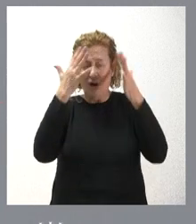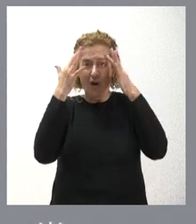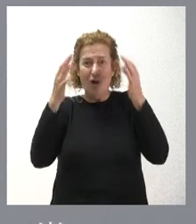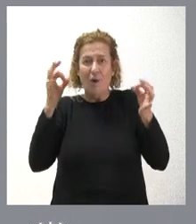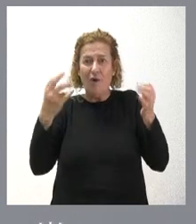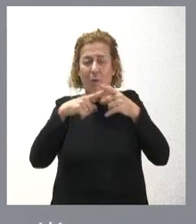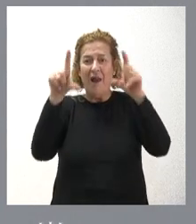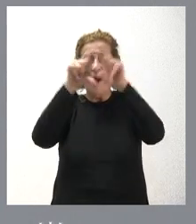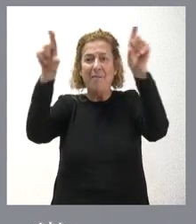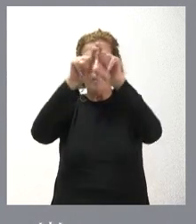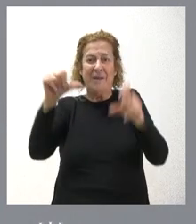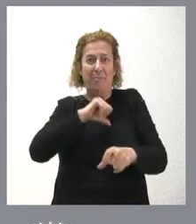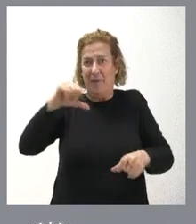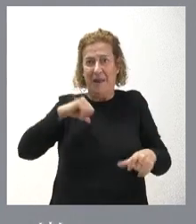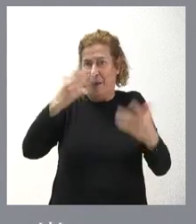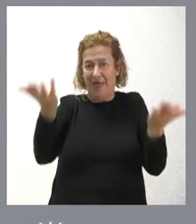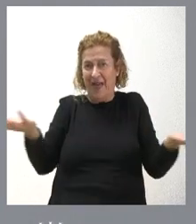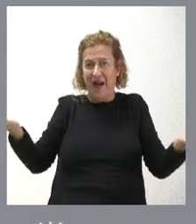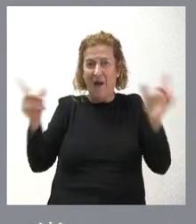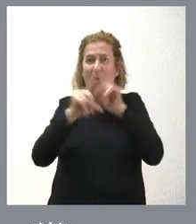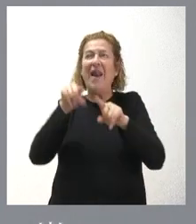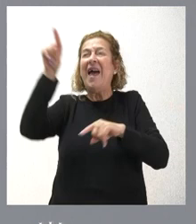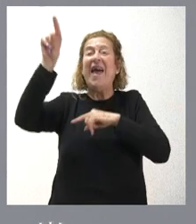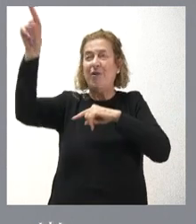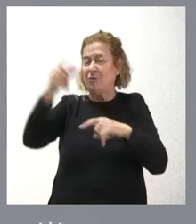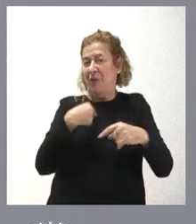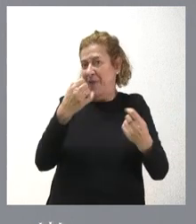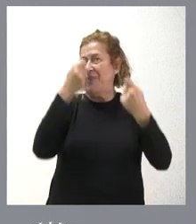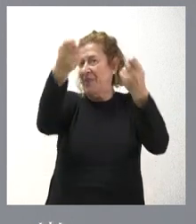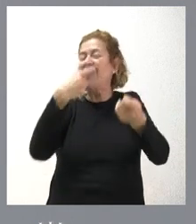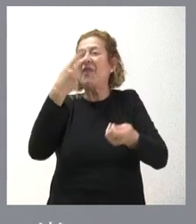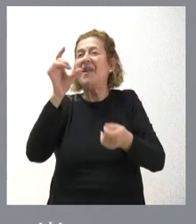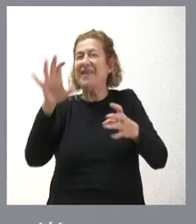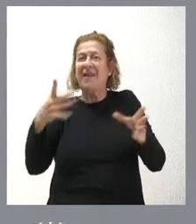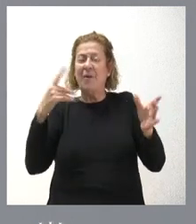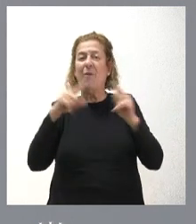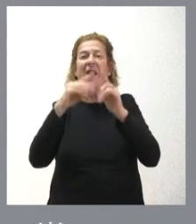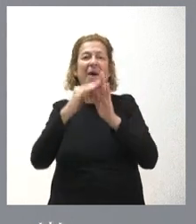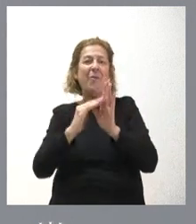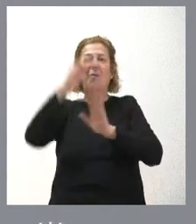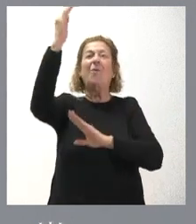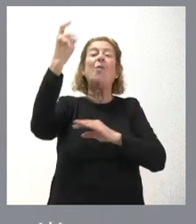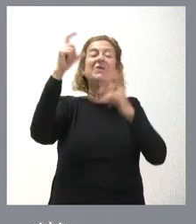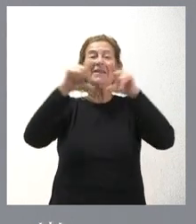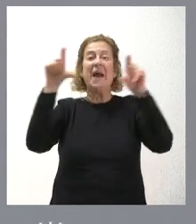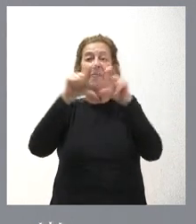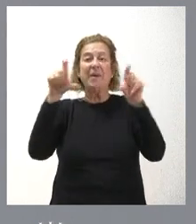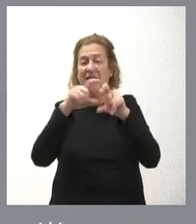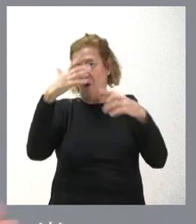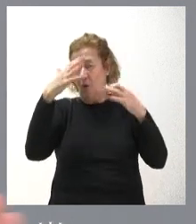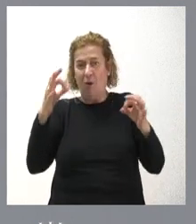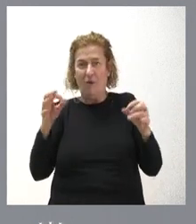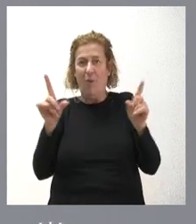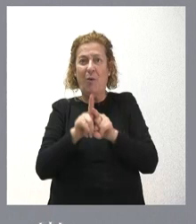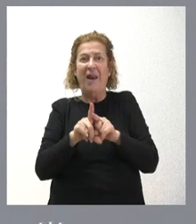empresas privadas que en muchos casos tendrían que ser ellos los que lo dieran cuando la cifra es tan alta como la que hemos dado lógicamente se es capaz de